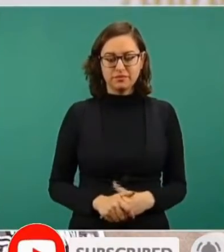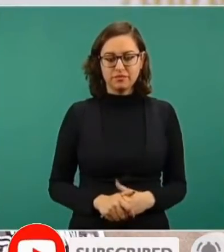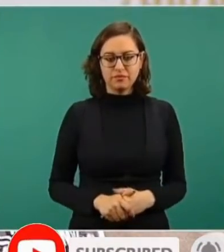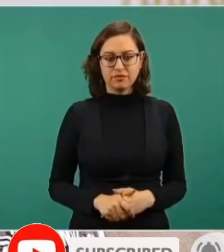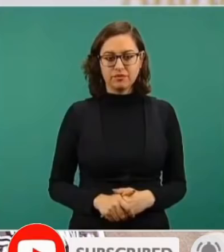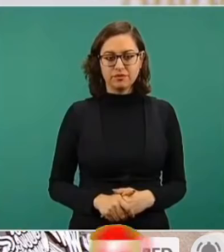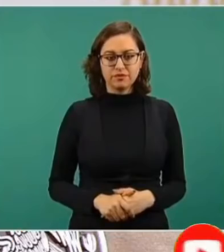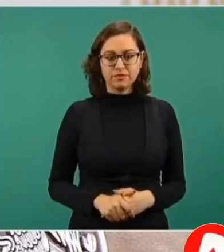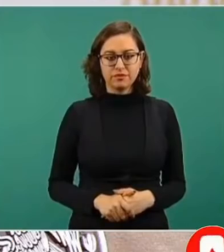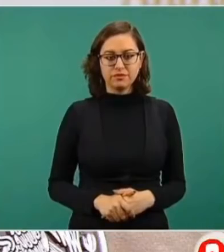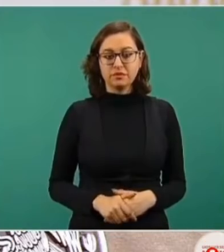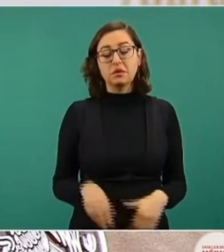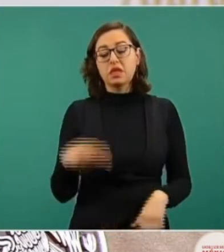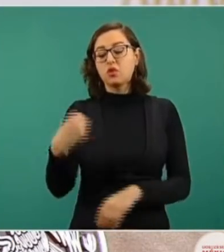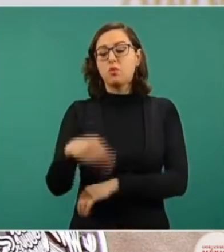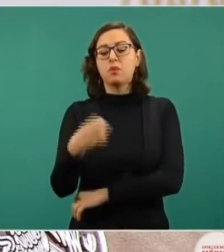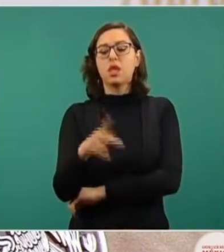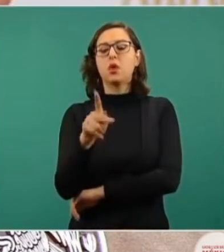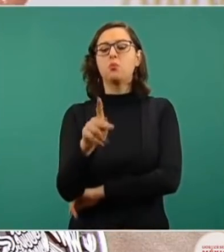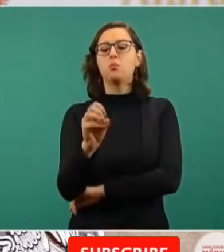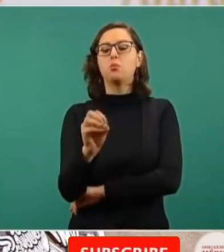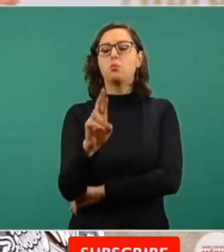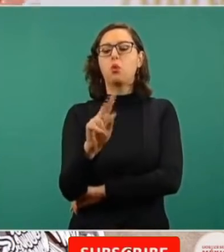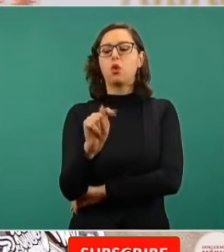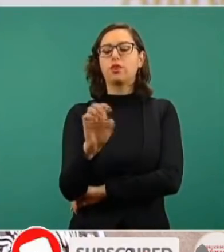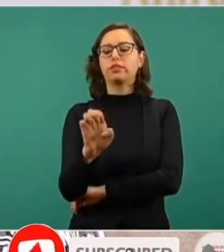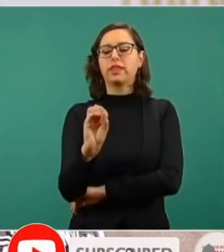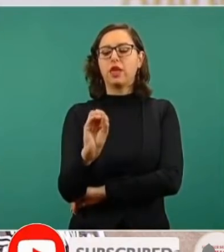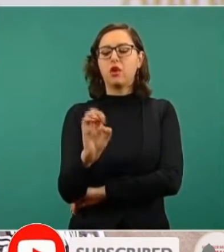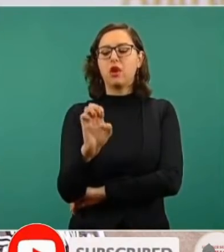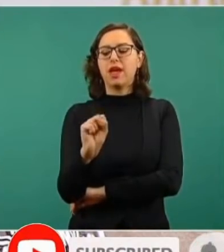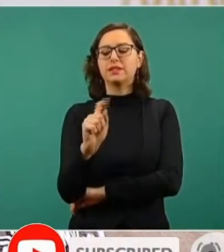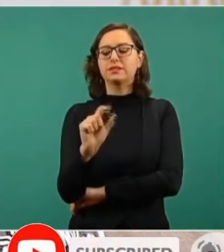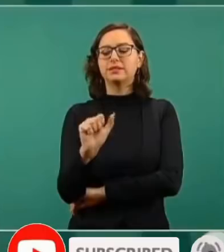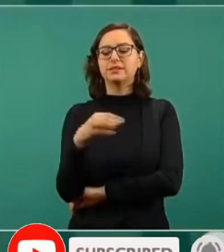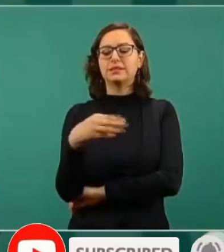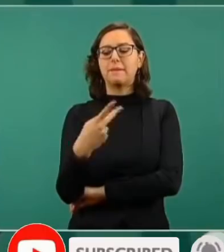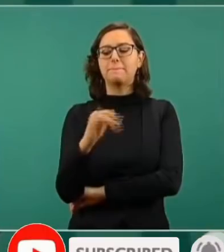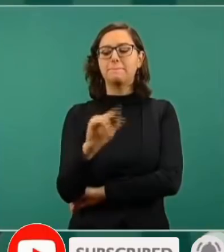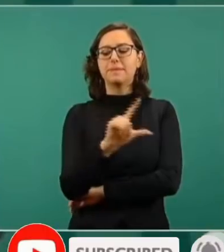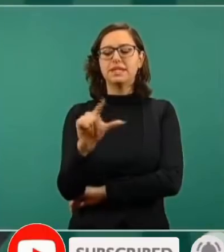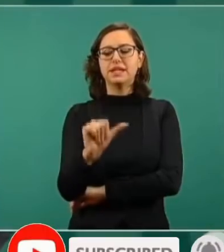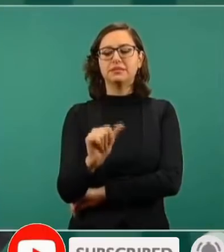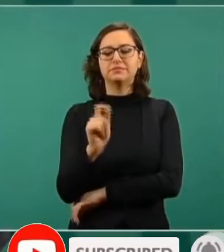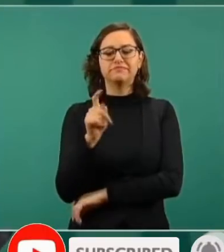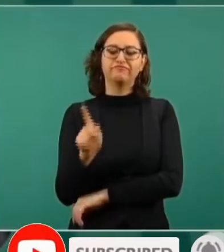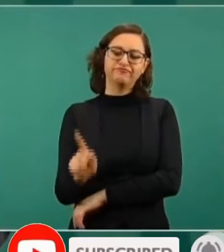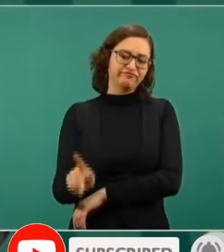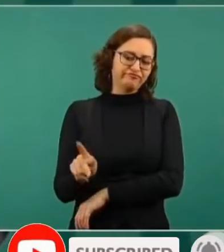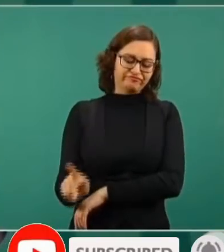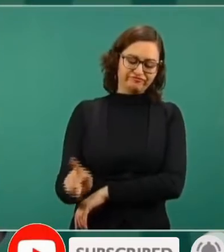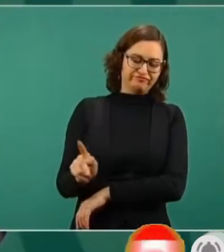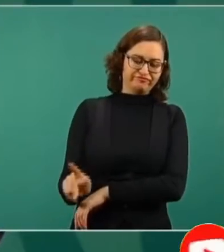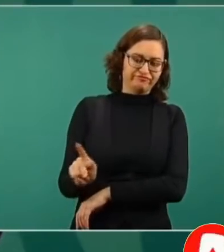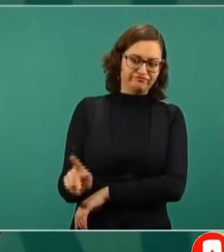Se llama porteo estampilla, es un porteo fingido, ¿no?, la red. Actualmente